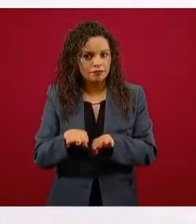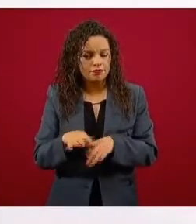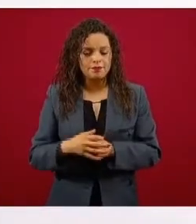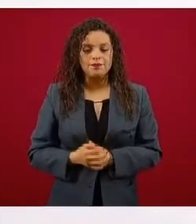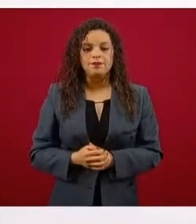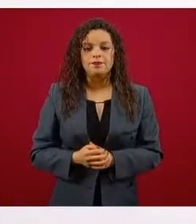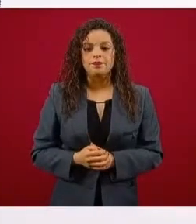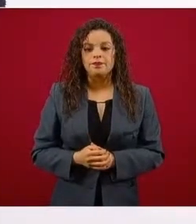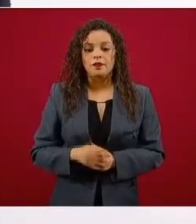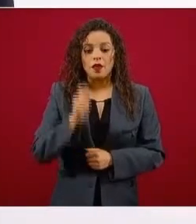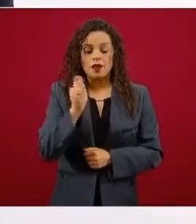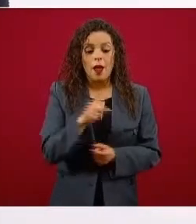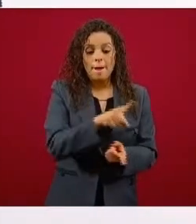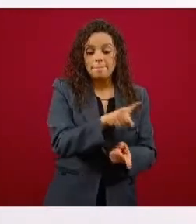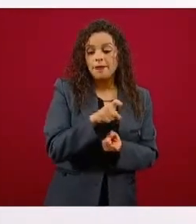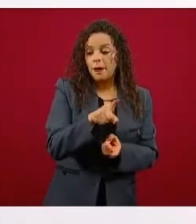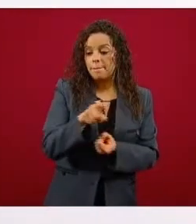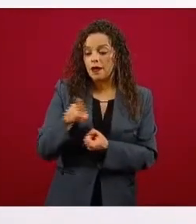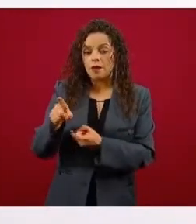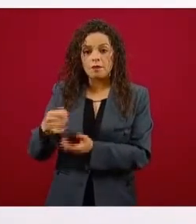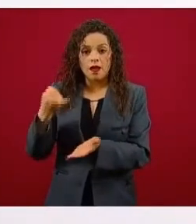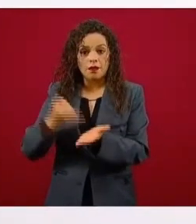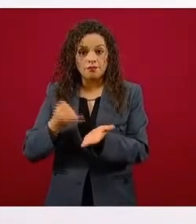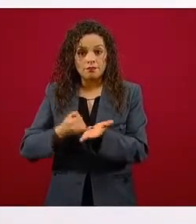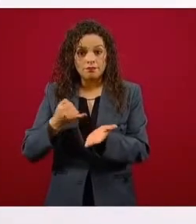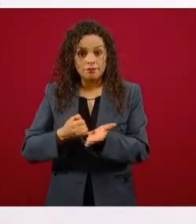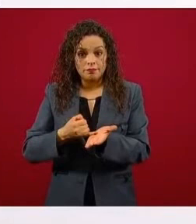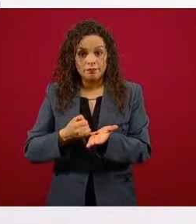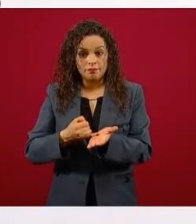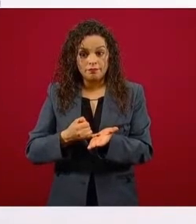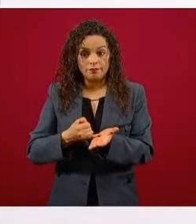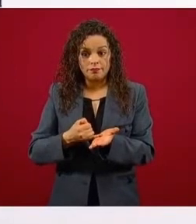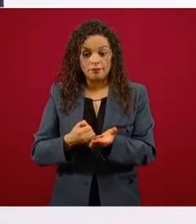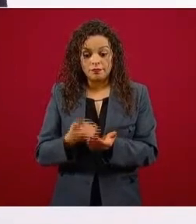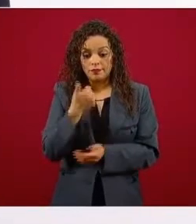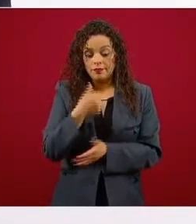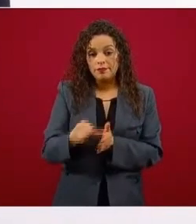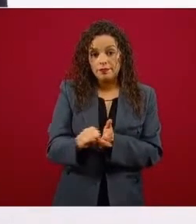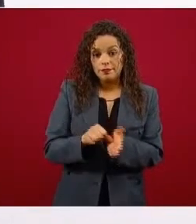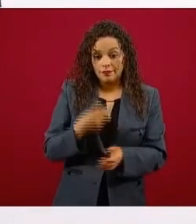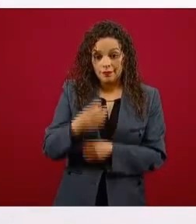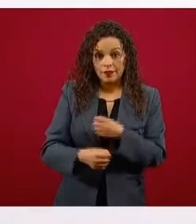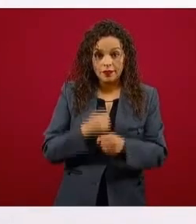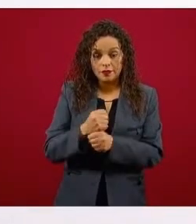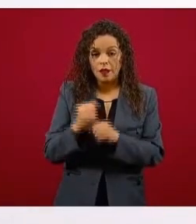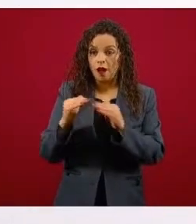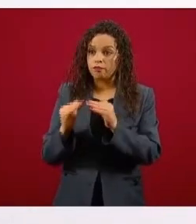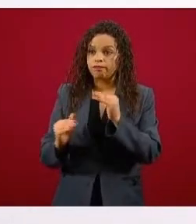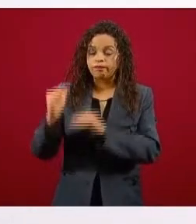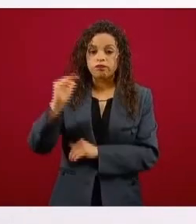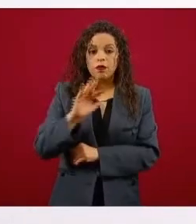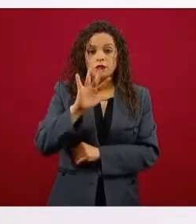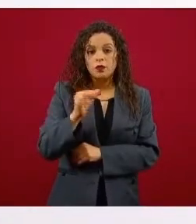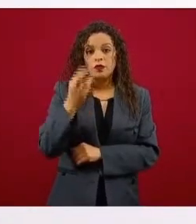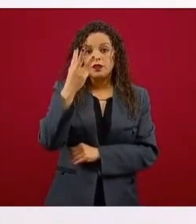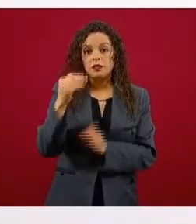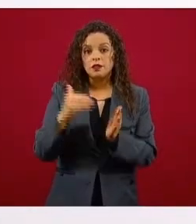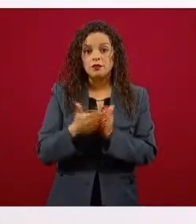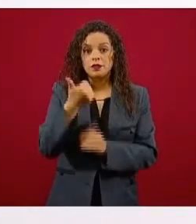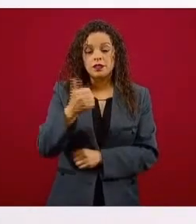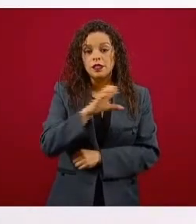impuestos en el primer semestre del año aumentó en 53.643